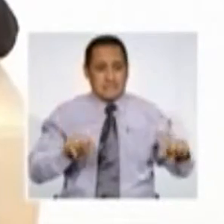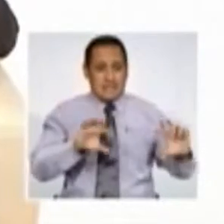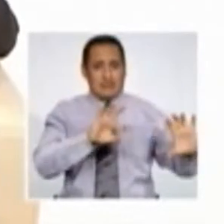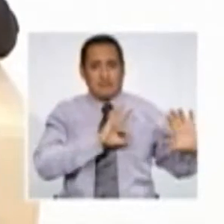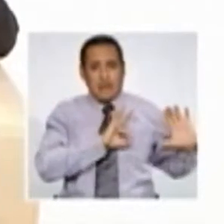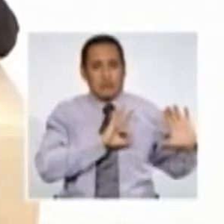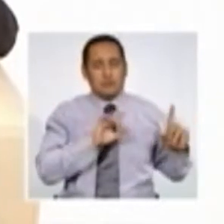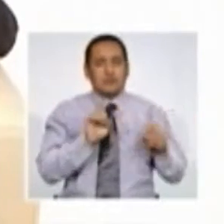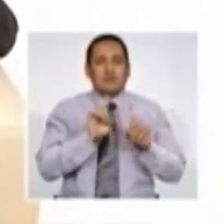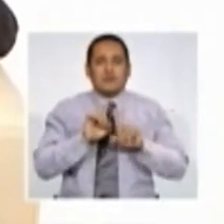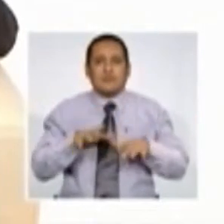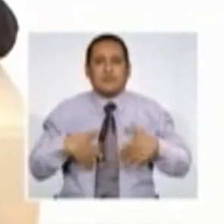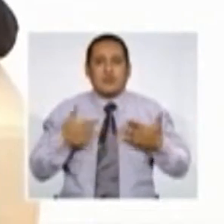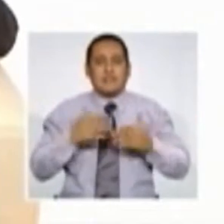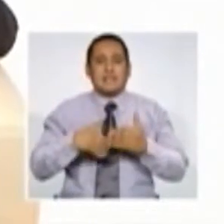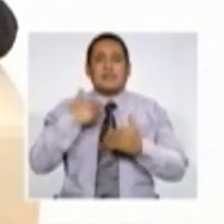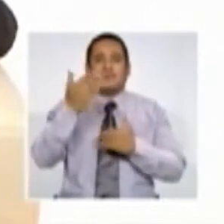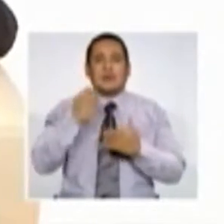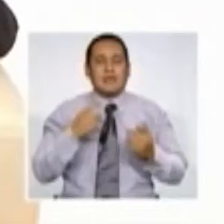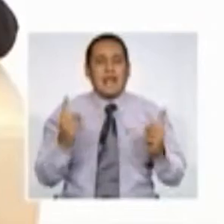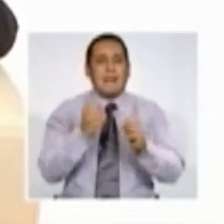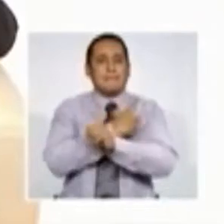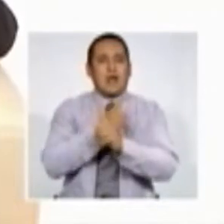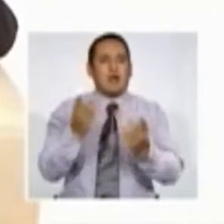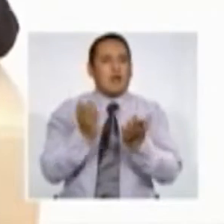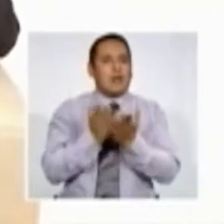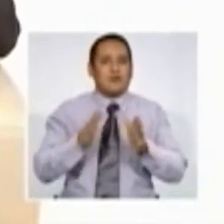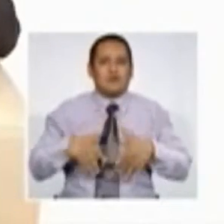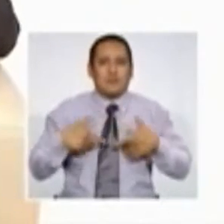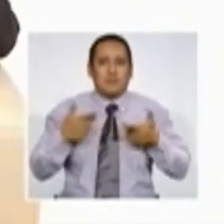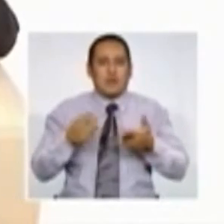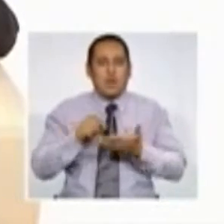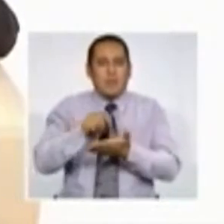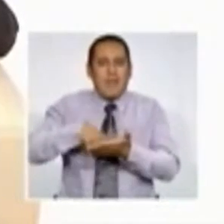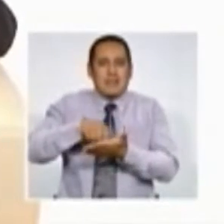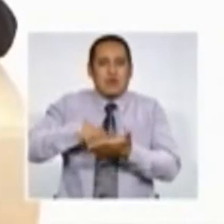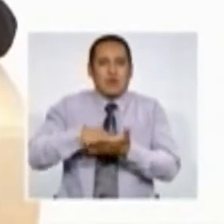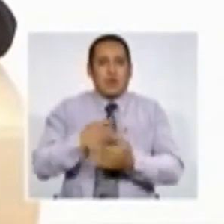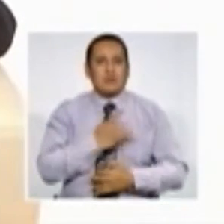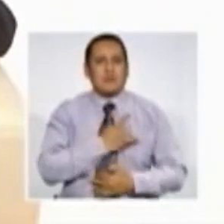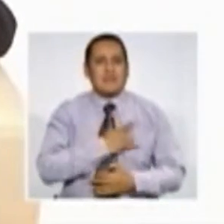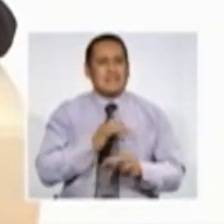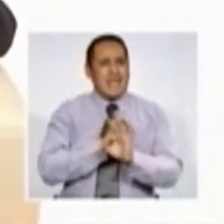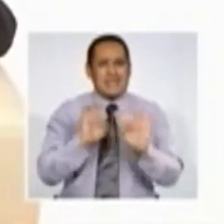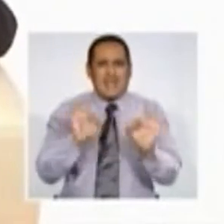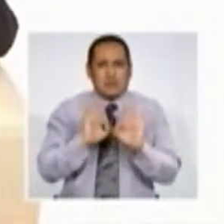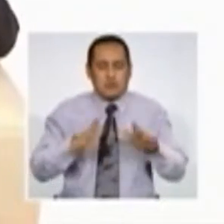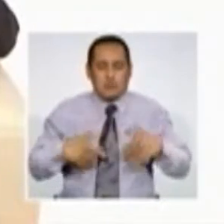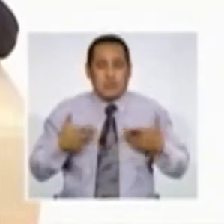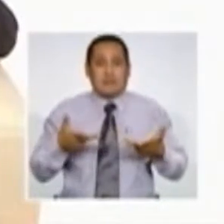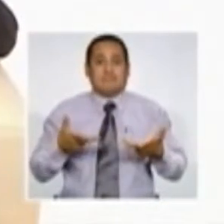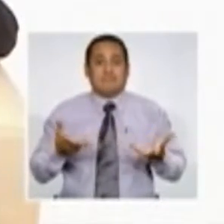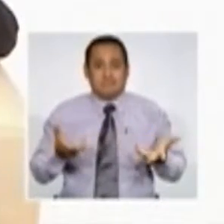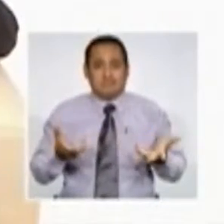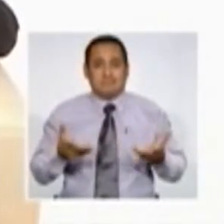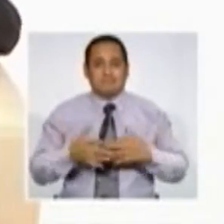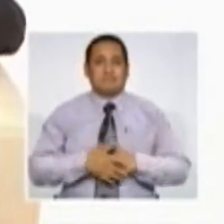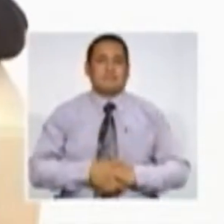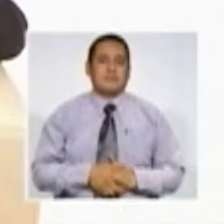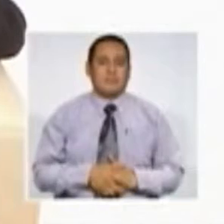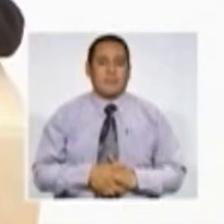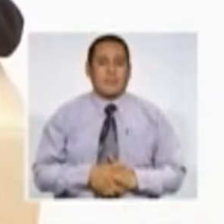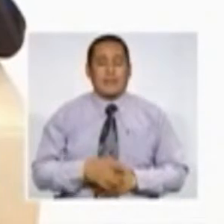sin certificados de estudio, pues no van a poder luego ni siquiera cambiarlo del colegio o matricularlo en la universidad, ni mucho menos, ¿no?